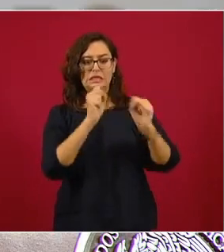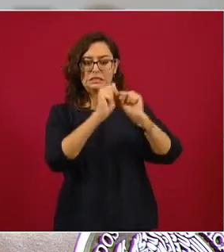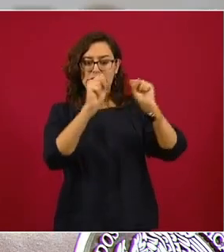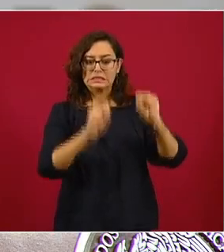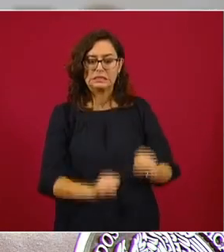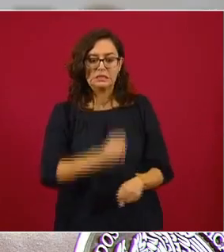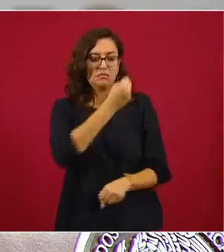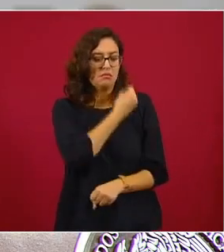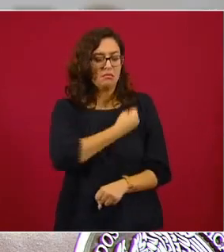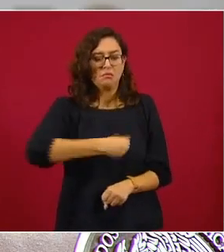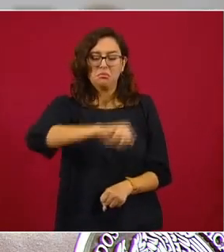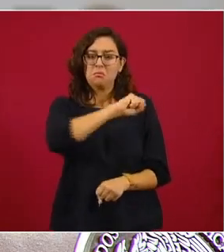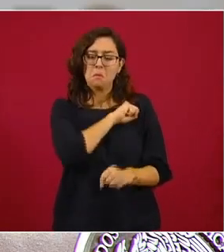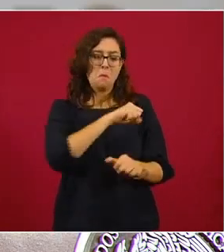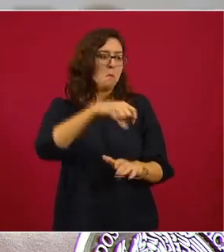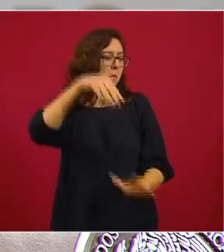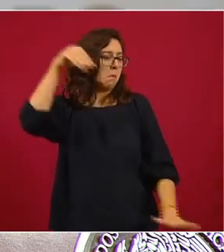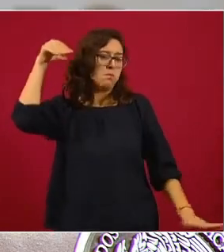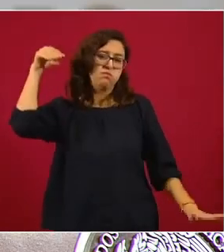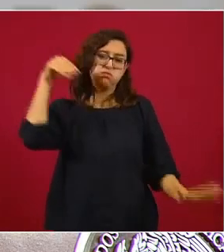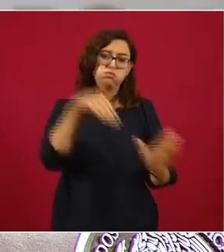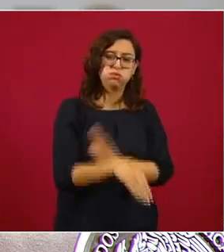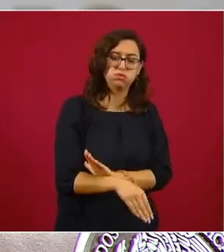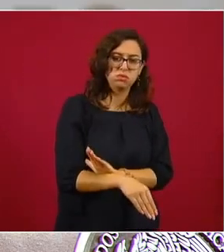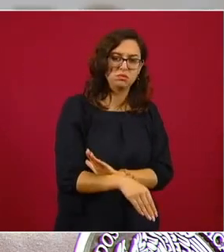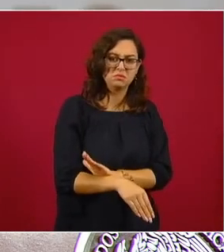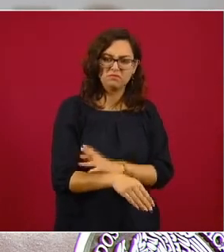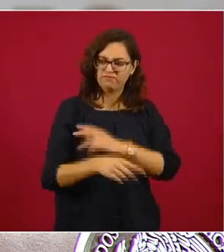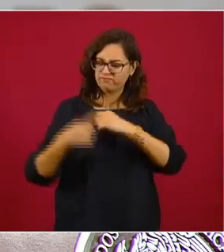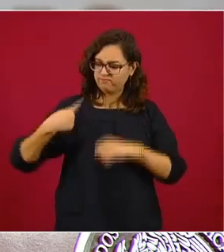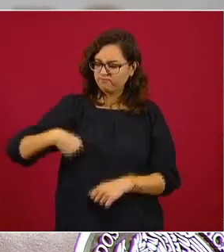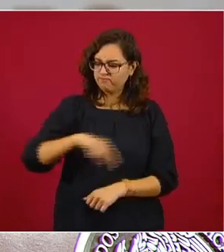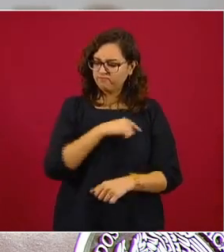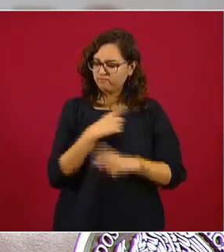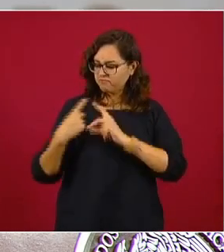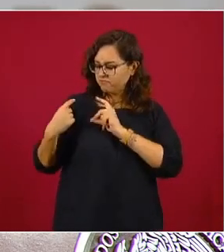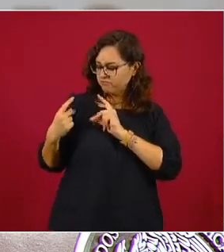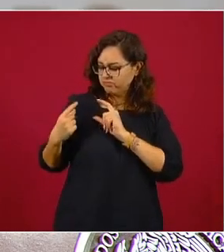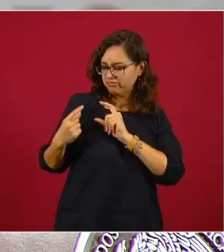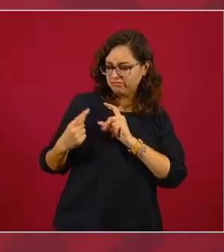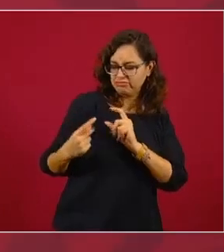en el suelo y lo levantamos.